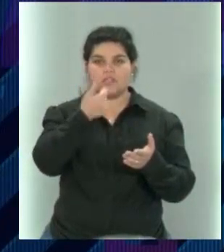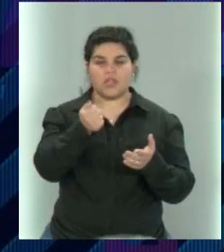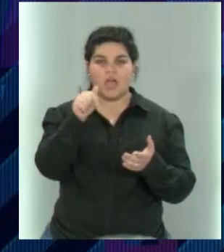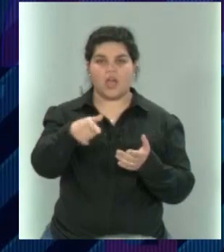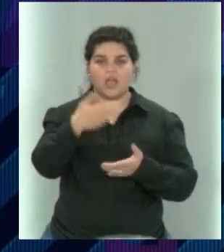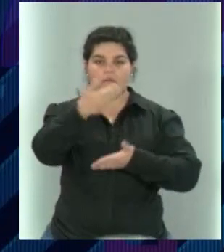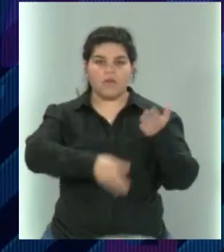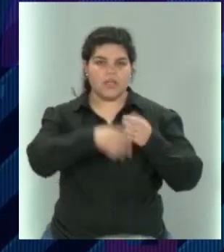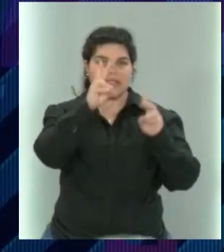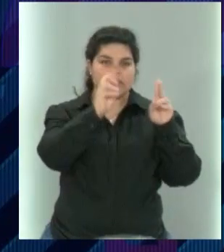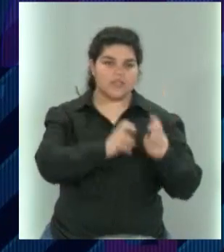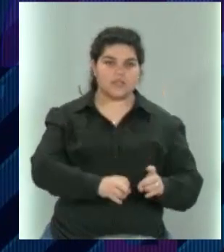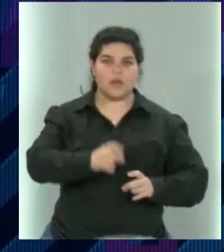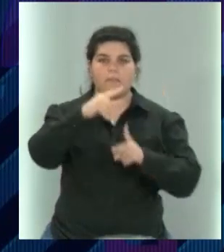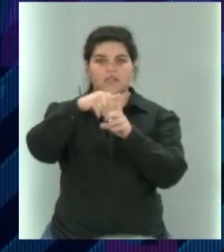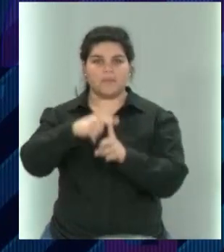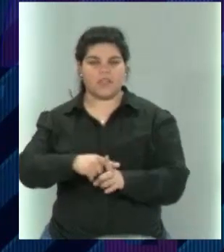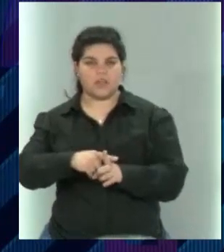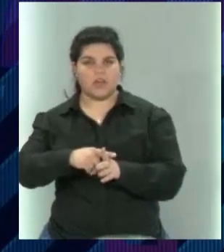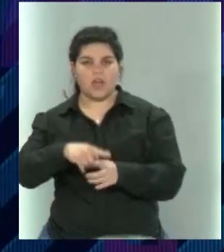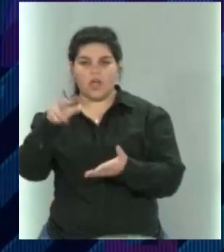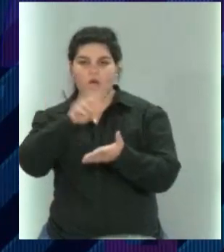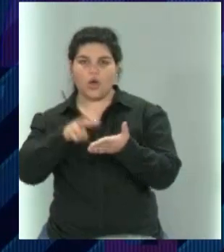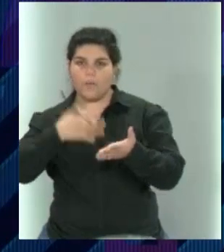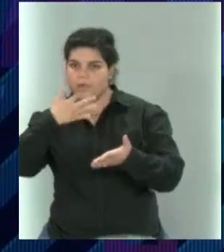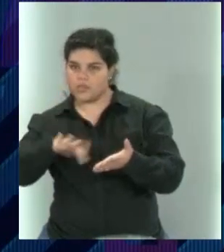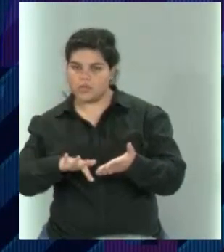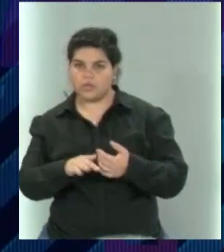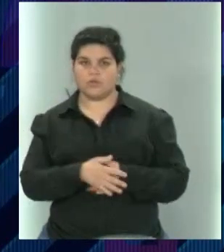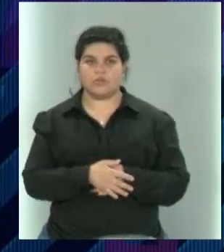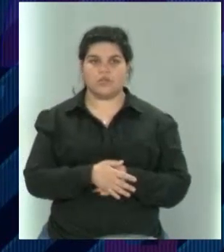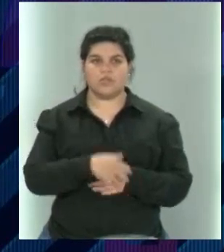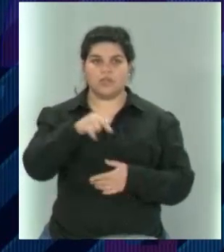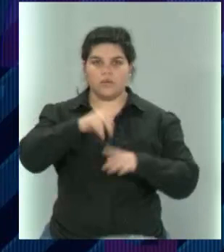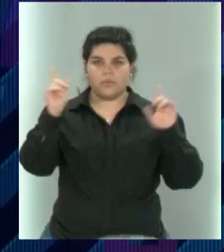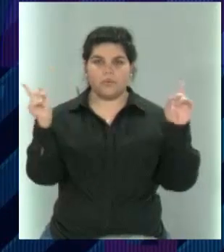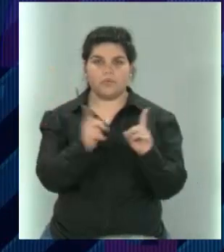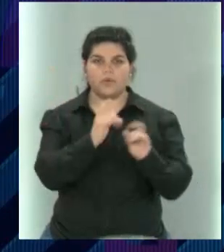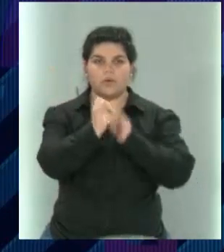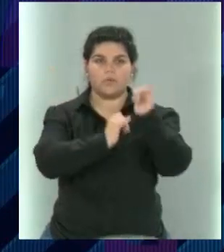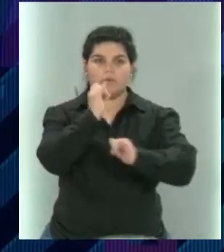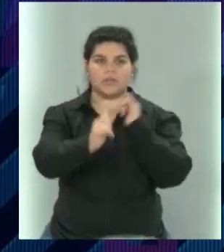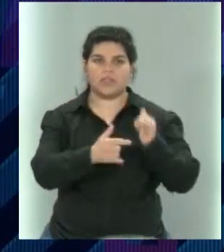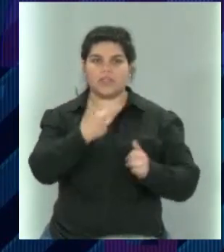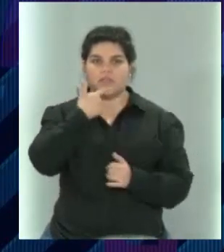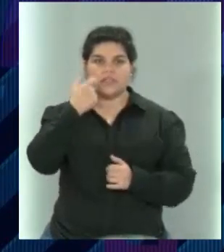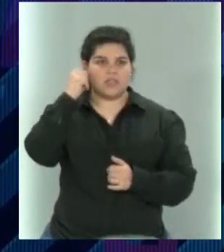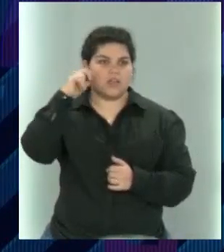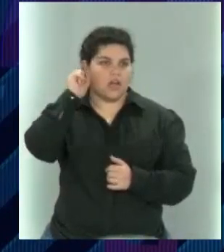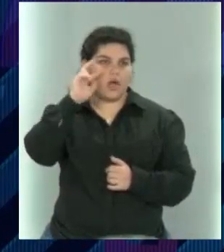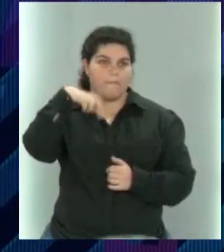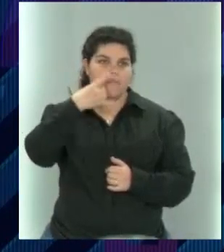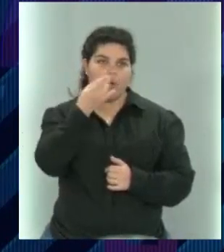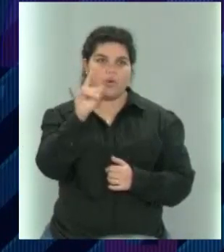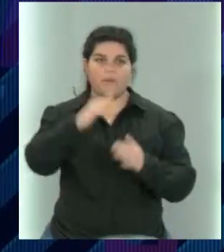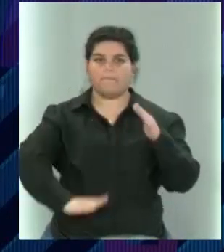estudiantes en ciencia, matemática y comprensión lectora. Los resultados del informe hacen que Singapur encabece todos los rankings